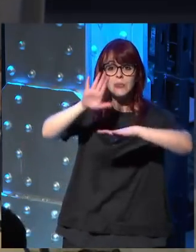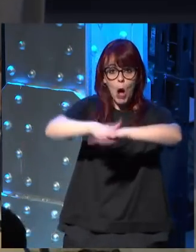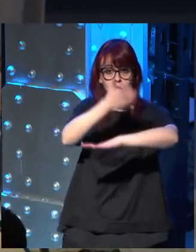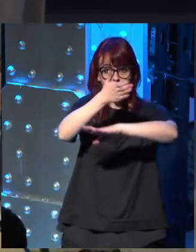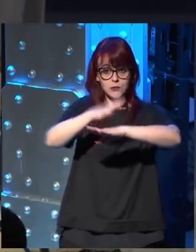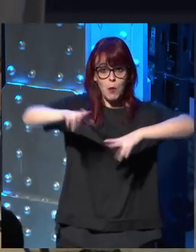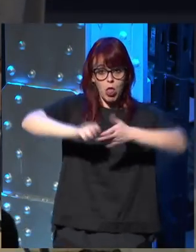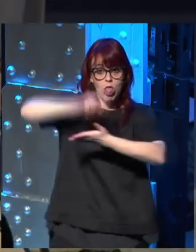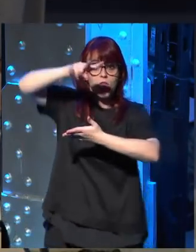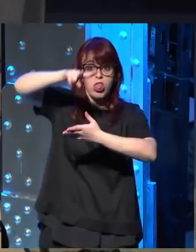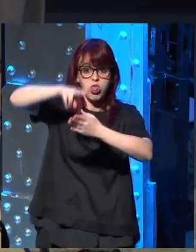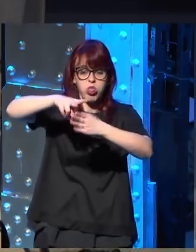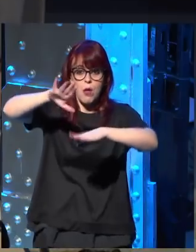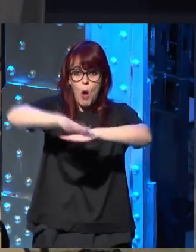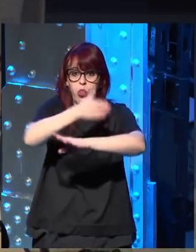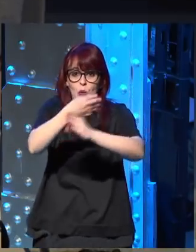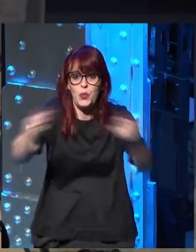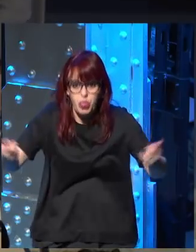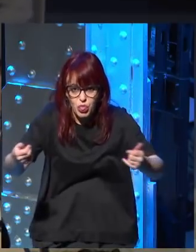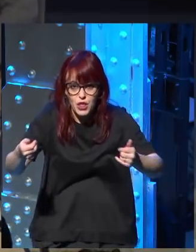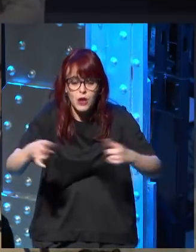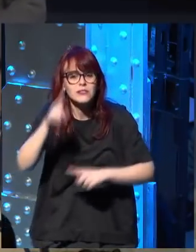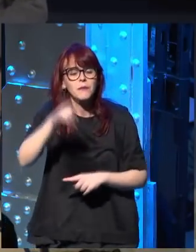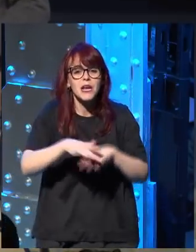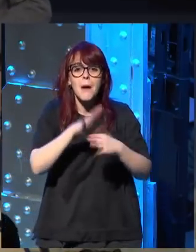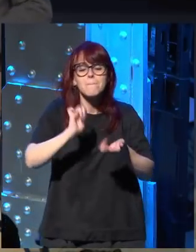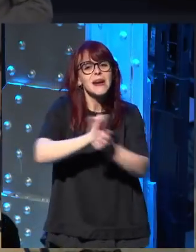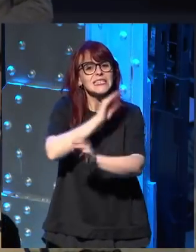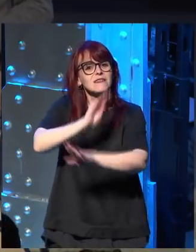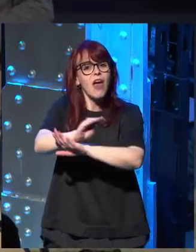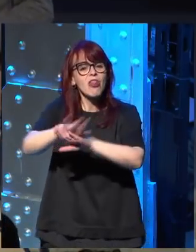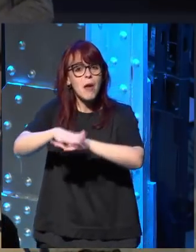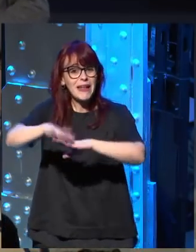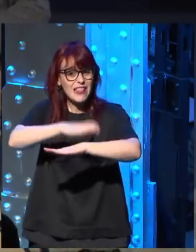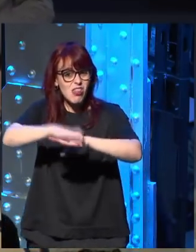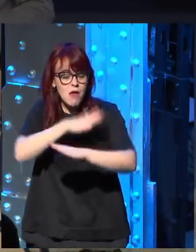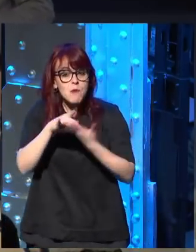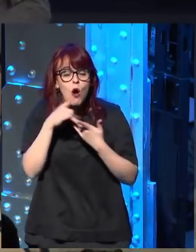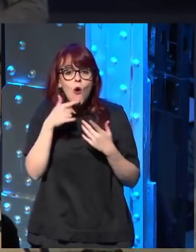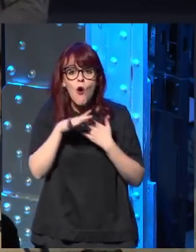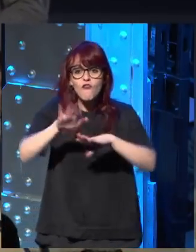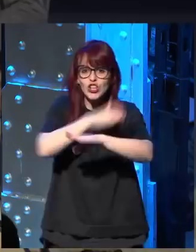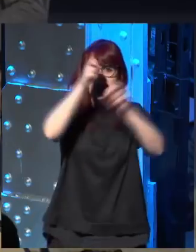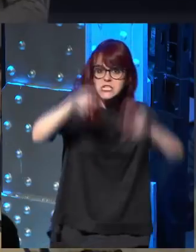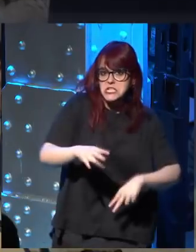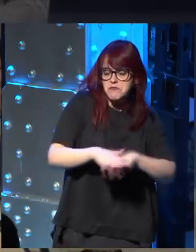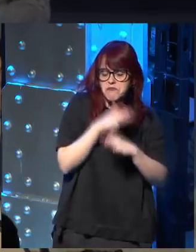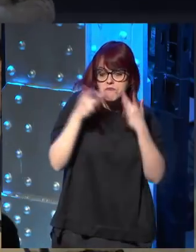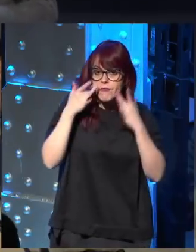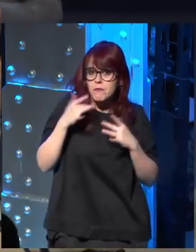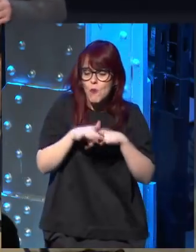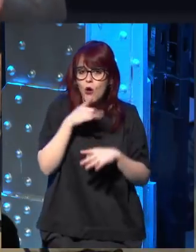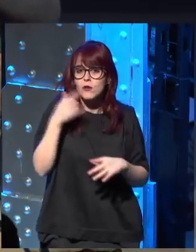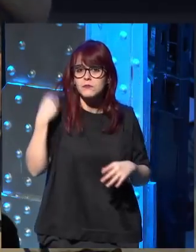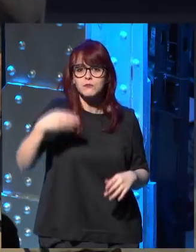deshacían. Y hay otro testimonio de alguien que le prestó unas zapatillas, porque iba sin botas por la calle